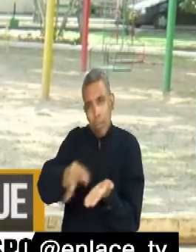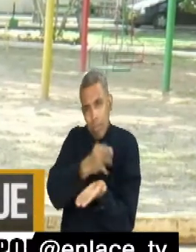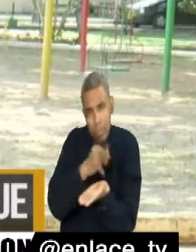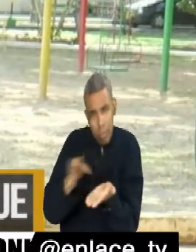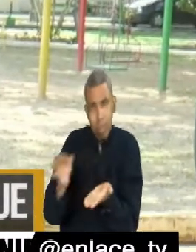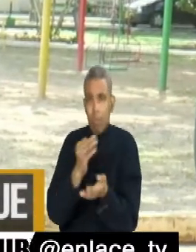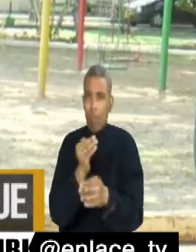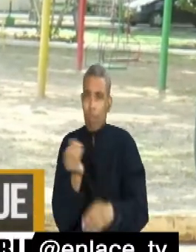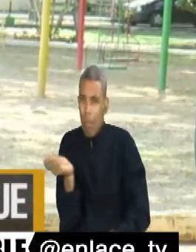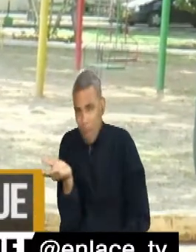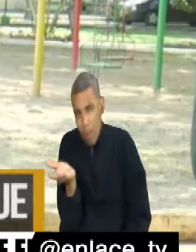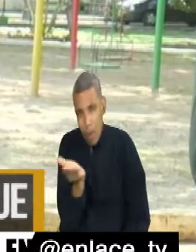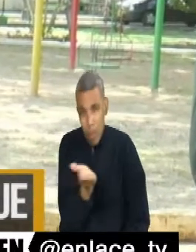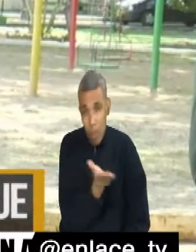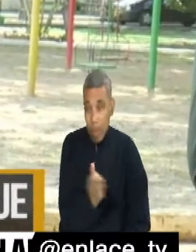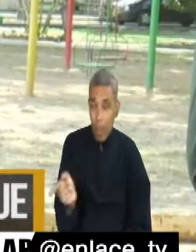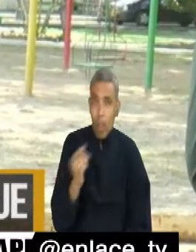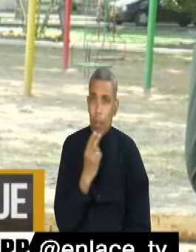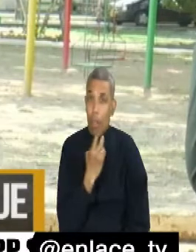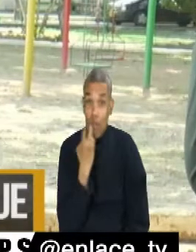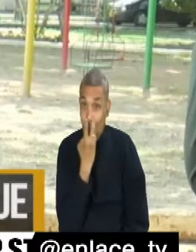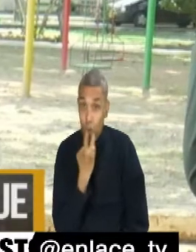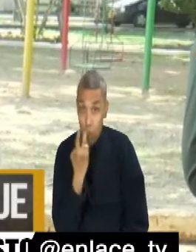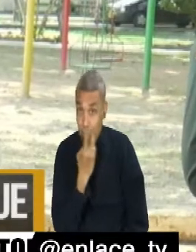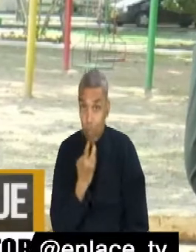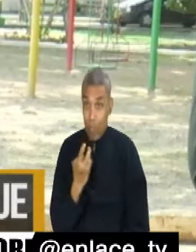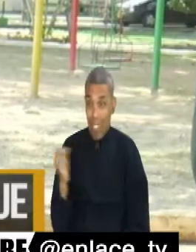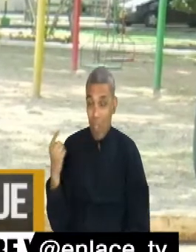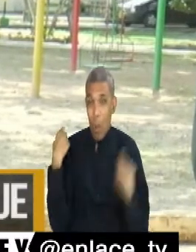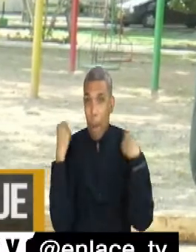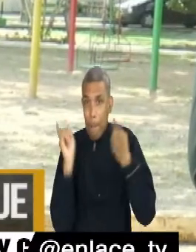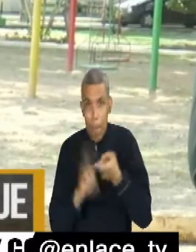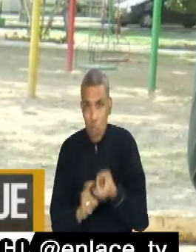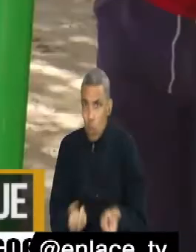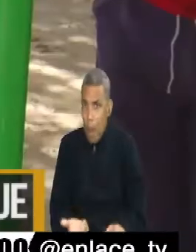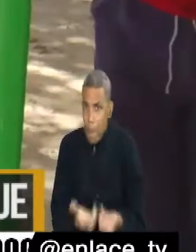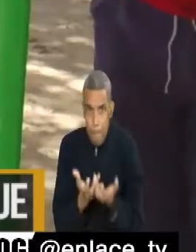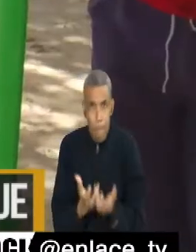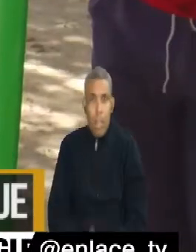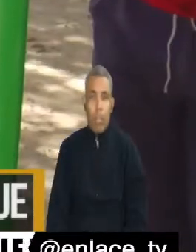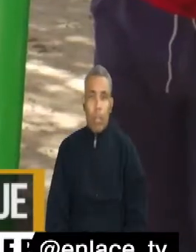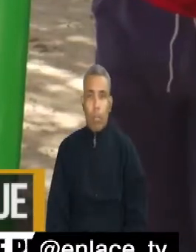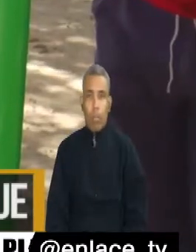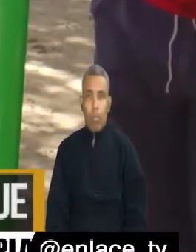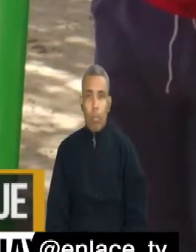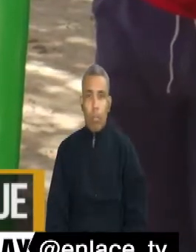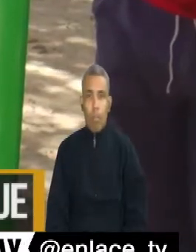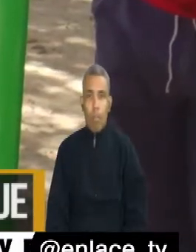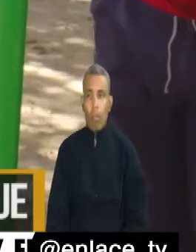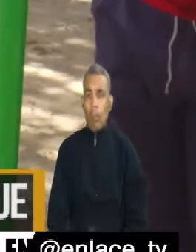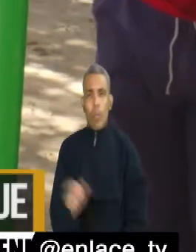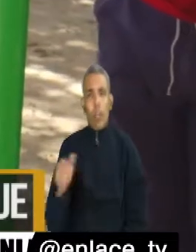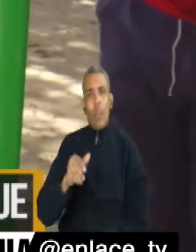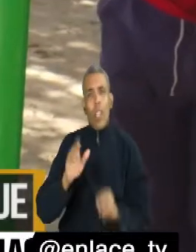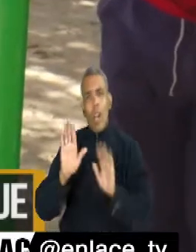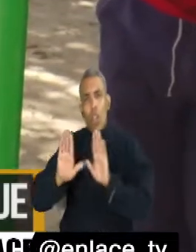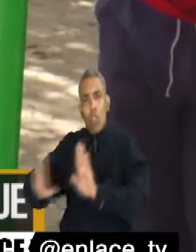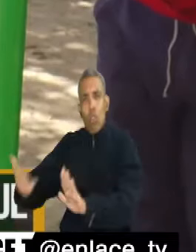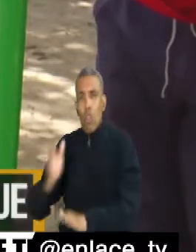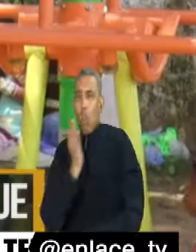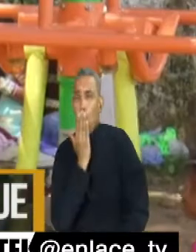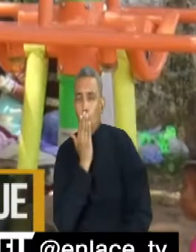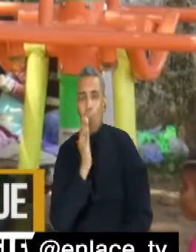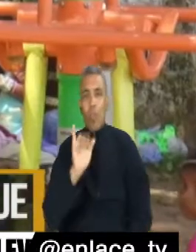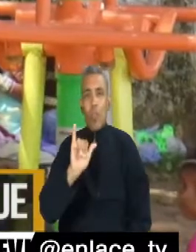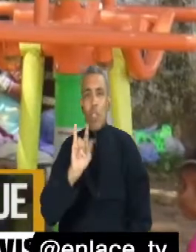pero ellos no hablan como es. En español. Los yupa son unos pueblos amerindios provenientes de Codazzi y